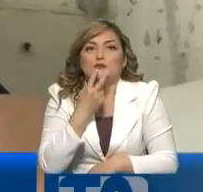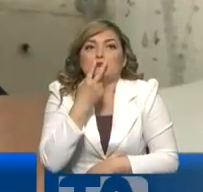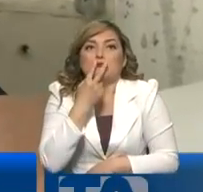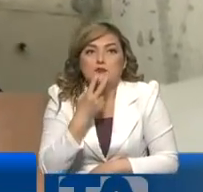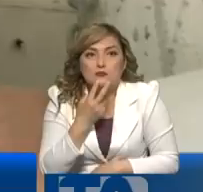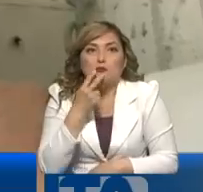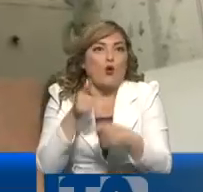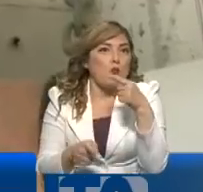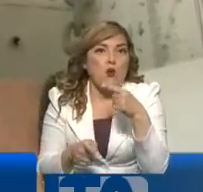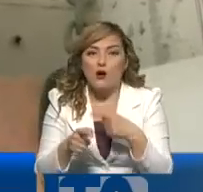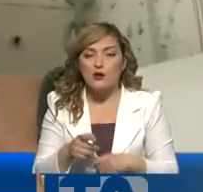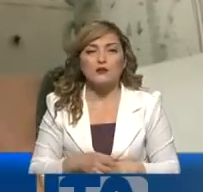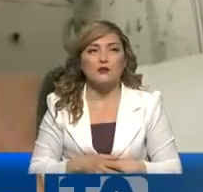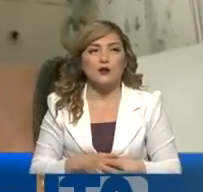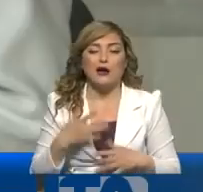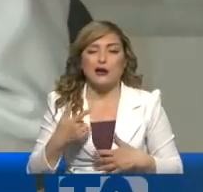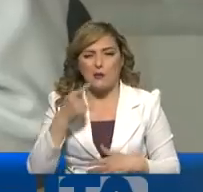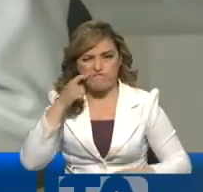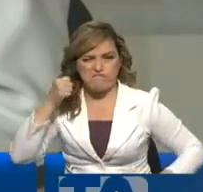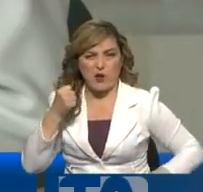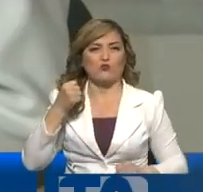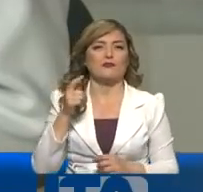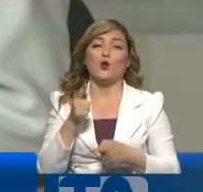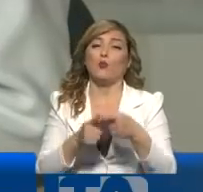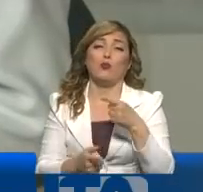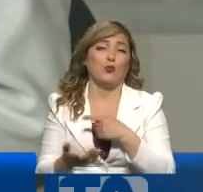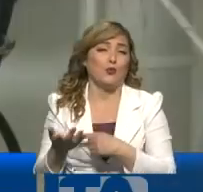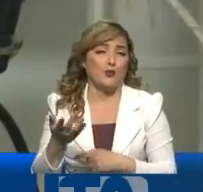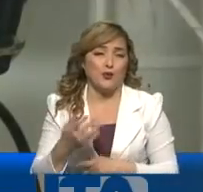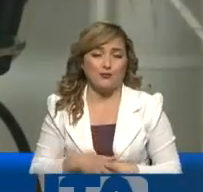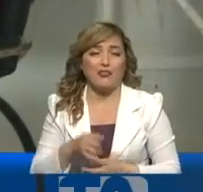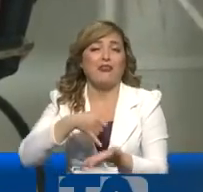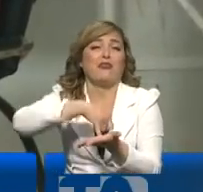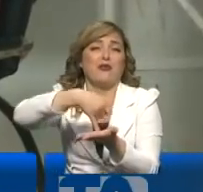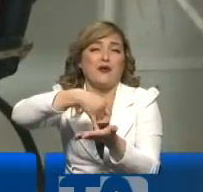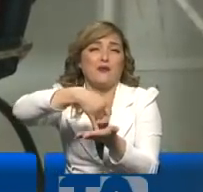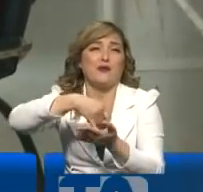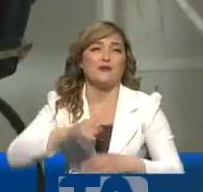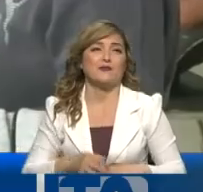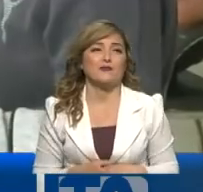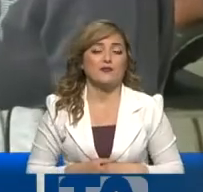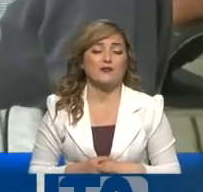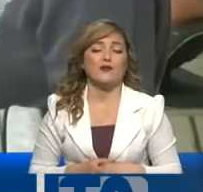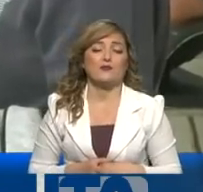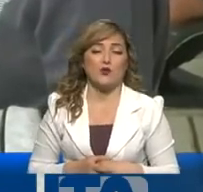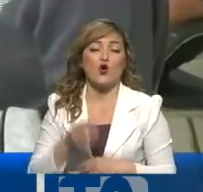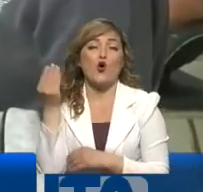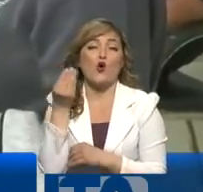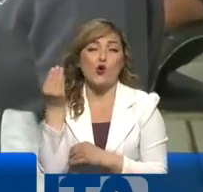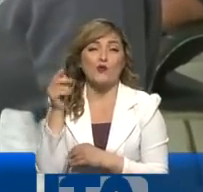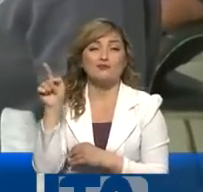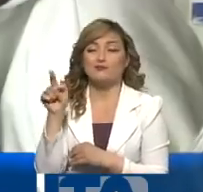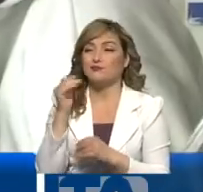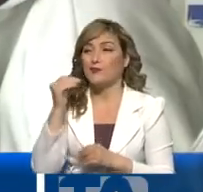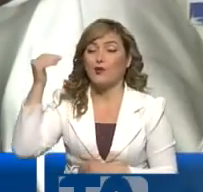Entonces, quise ser macho, pero no pude. Diego es parte de ese grupo de jóvenes adultos a quienes esta nueva cepa del virus